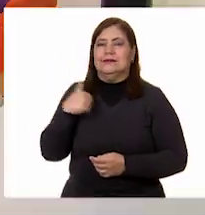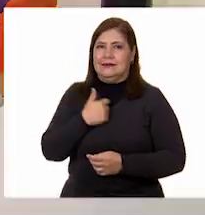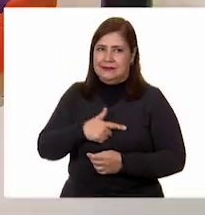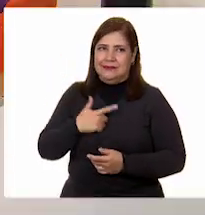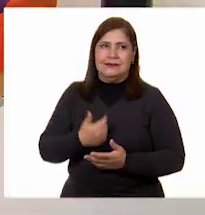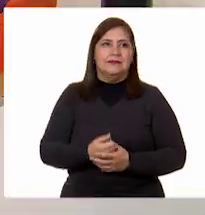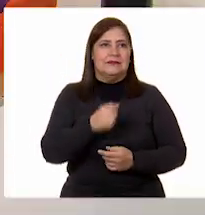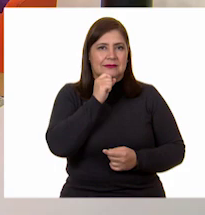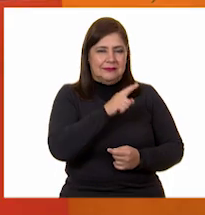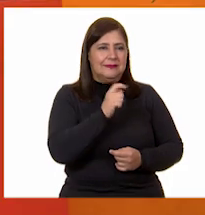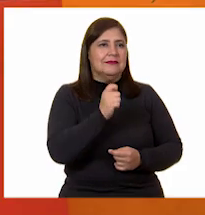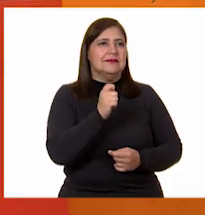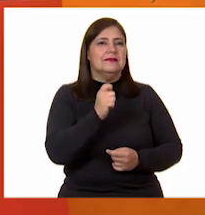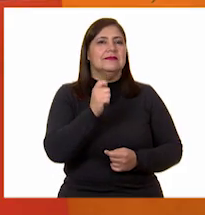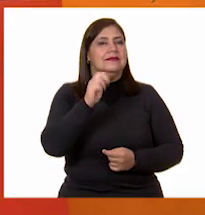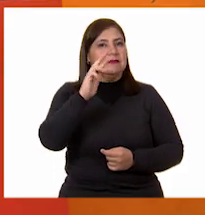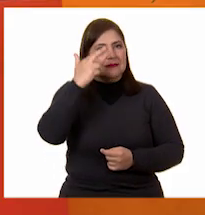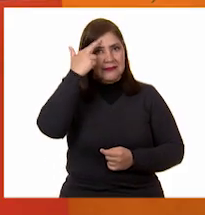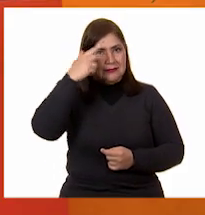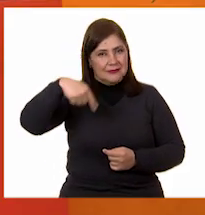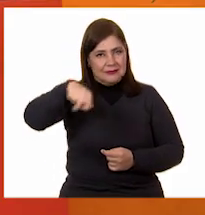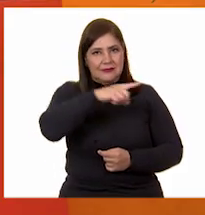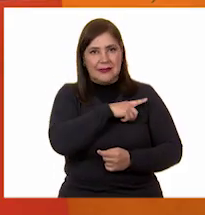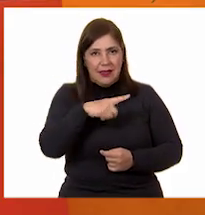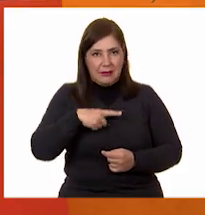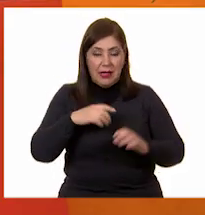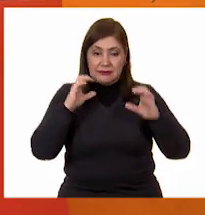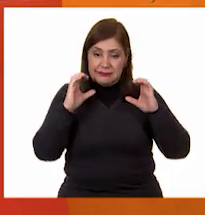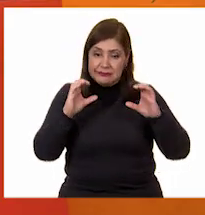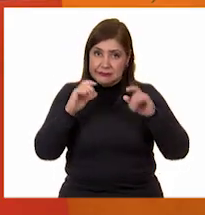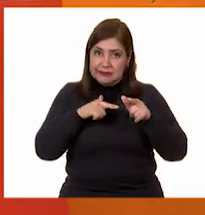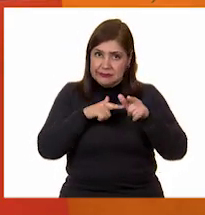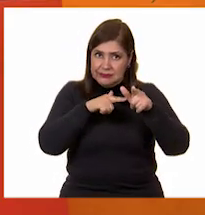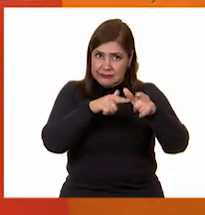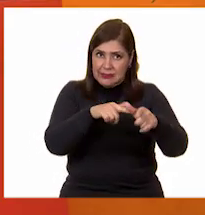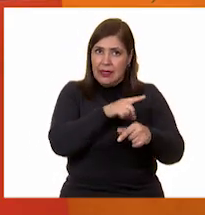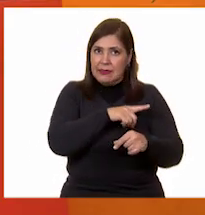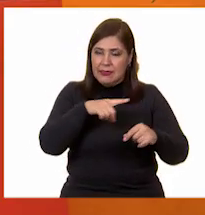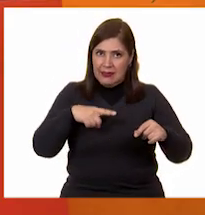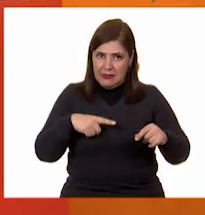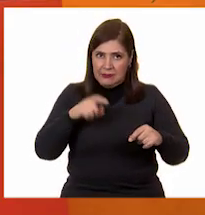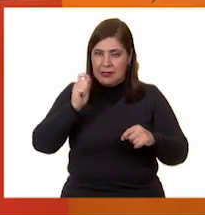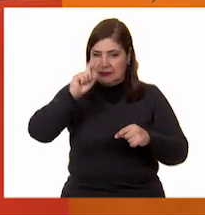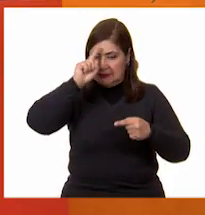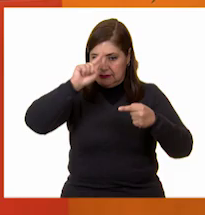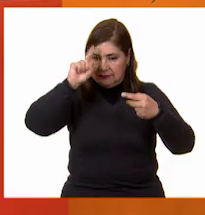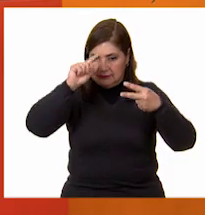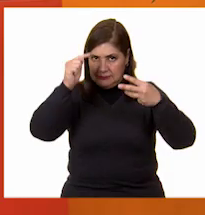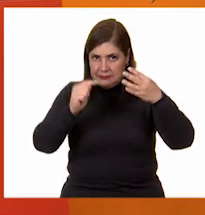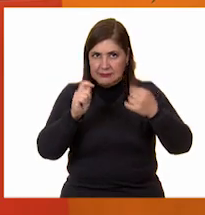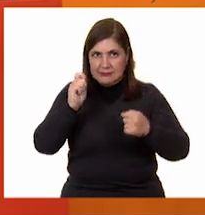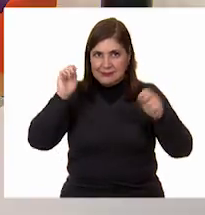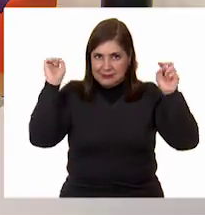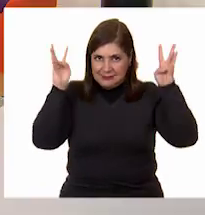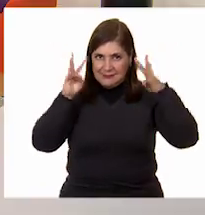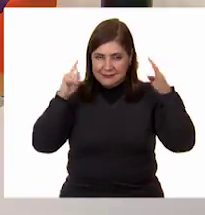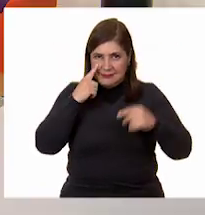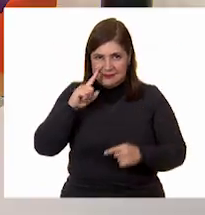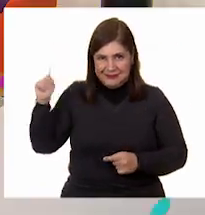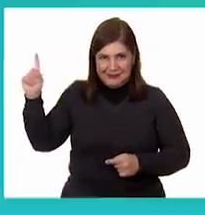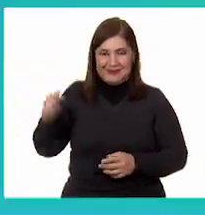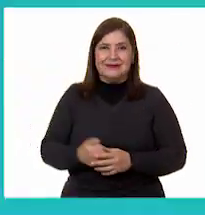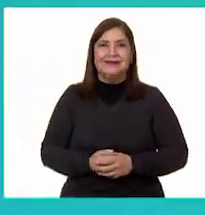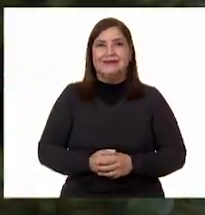contrario. Recuerden que debemos de seguir cuidándonos y para eso hay que seguir las recomendaciones de Ajo Listo. Vamos a verlo.